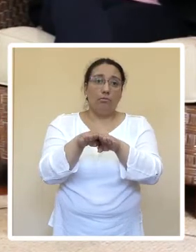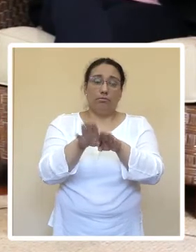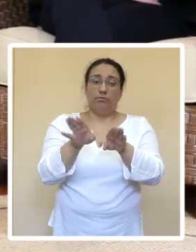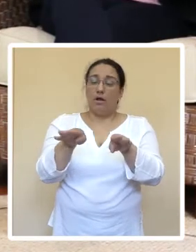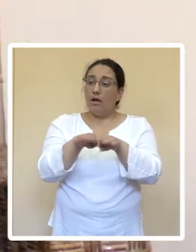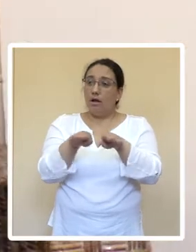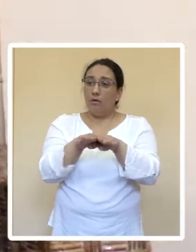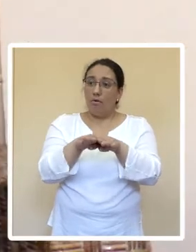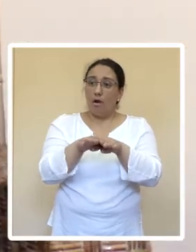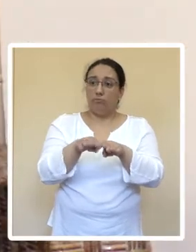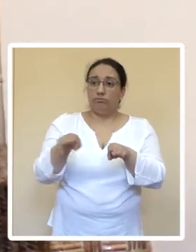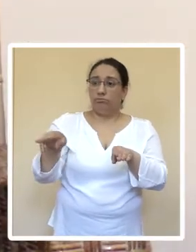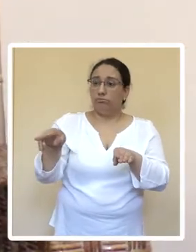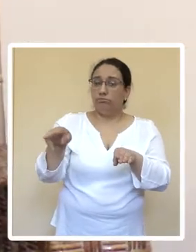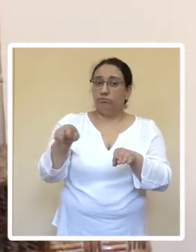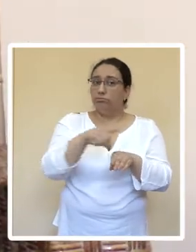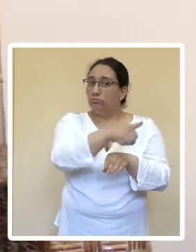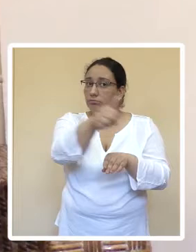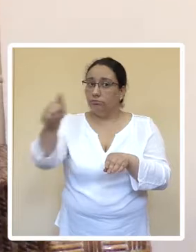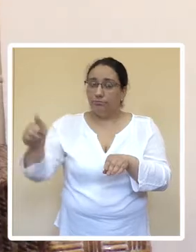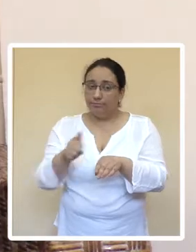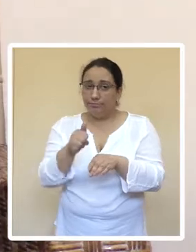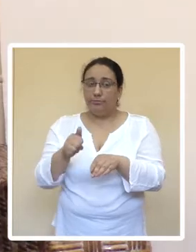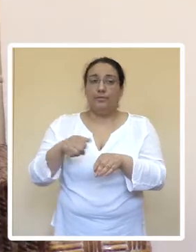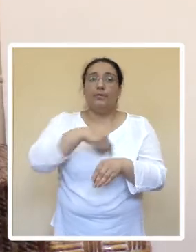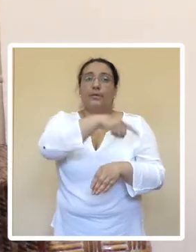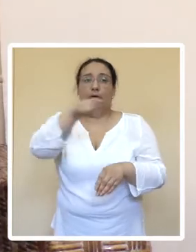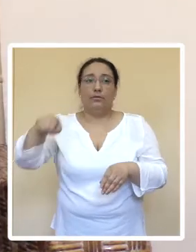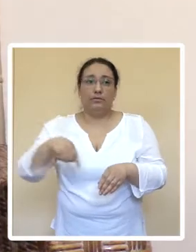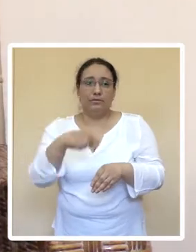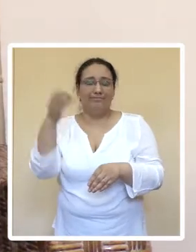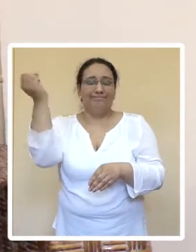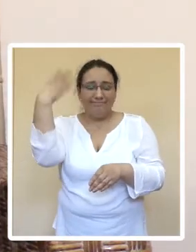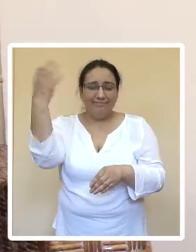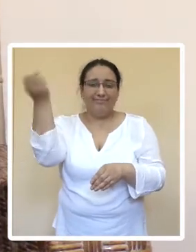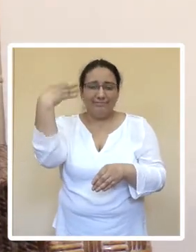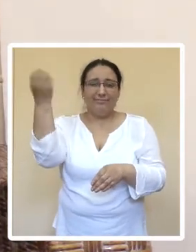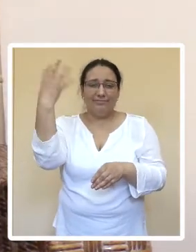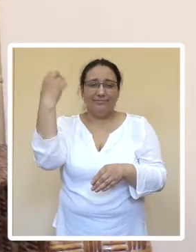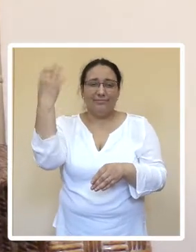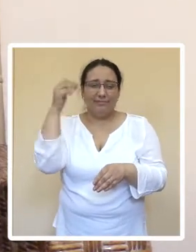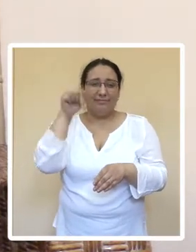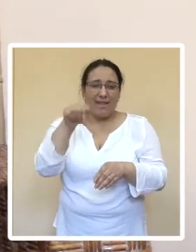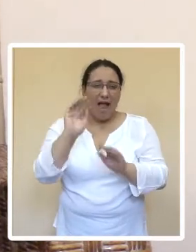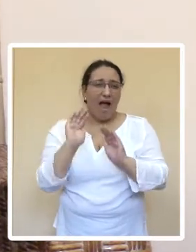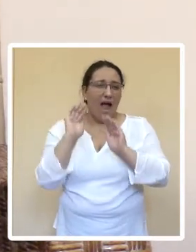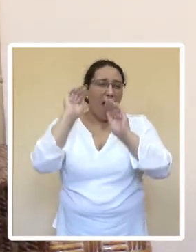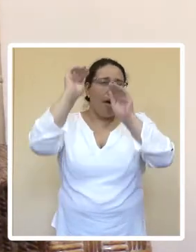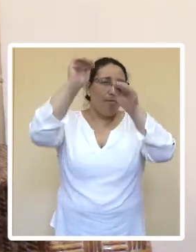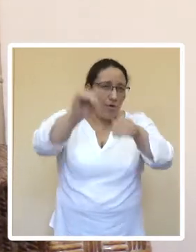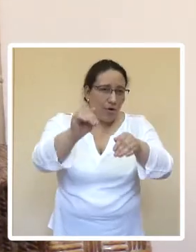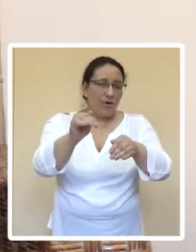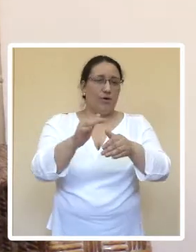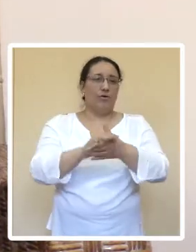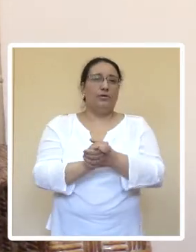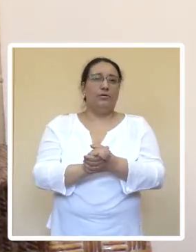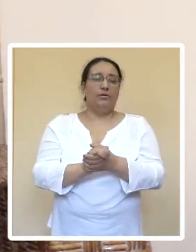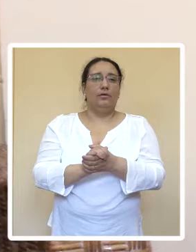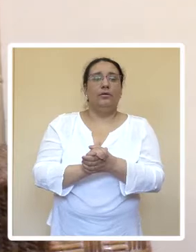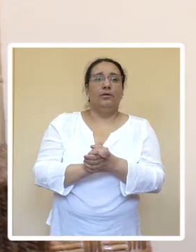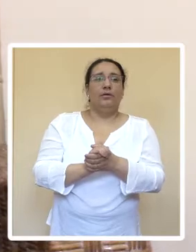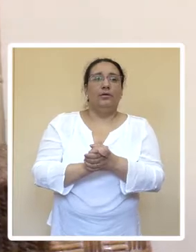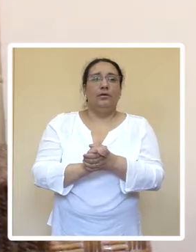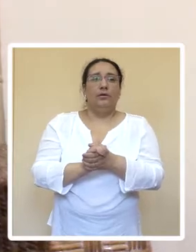ningún problema. O sea, para nosotros fue un gran aprendizaje, fue un tremendo aporte, de hecho salió